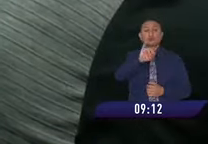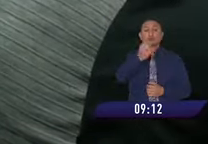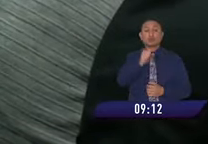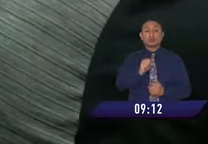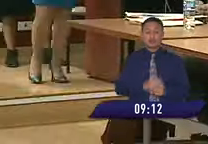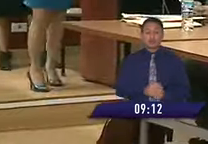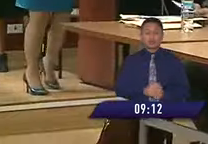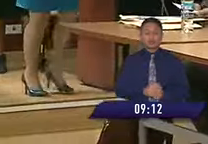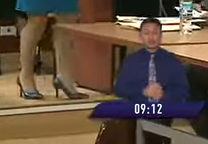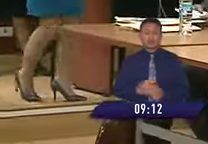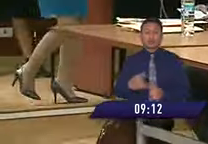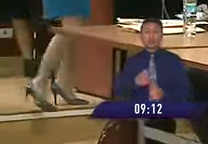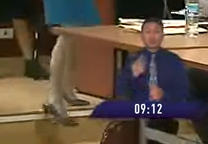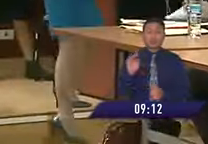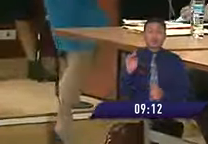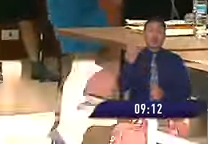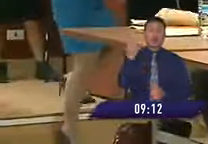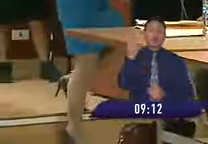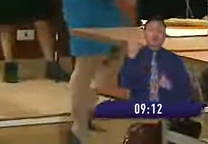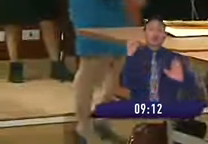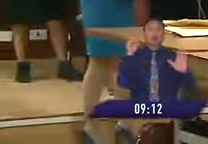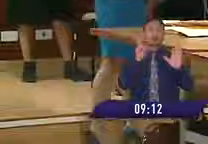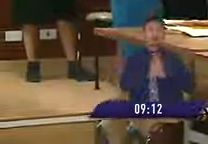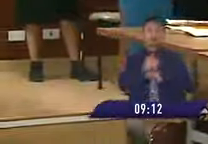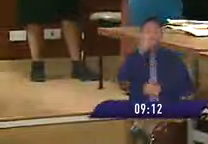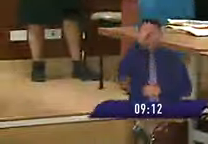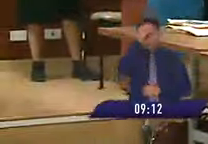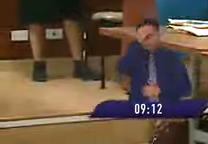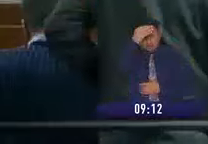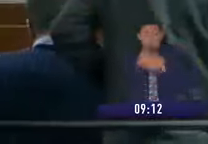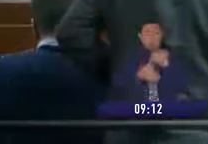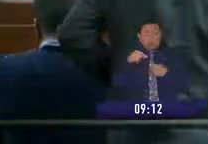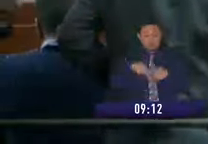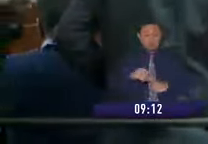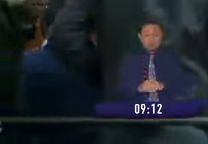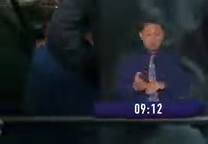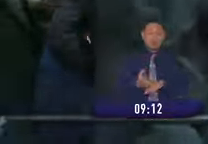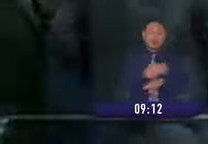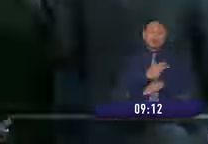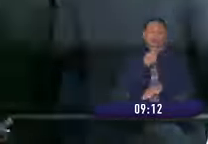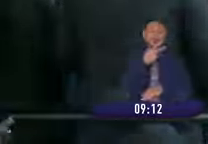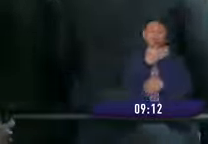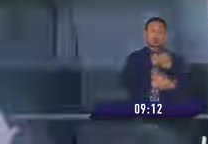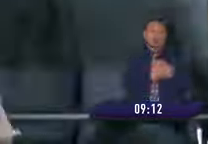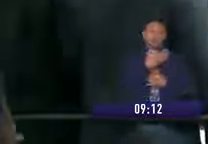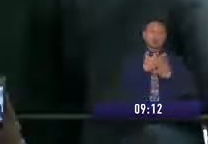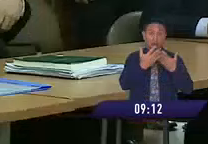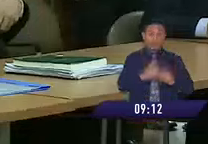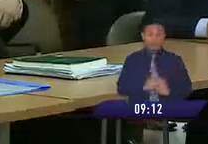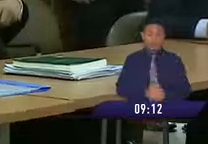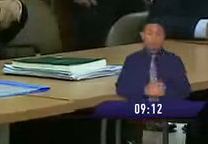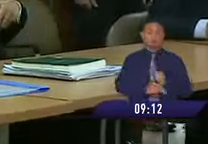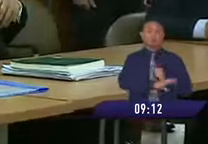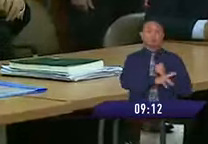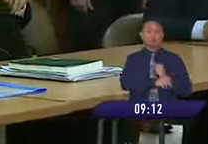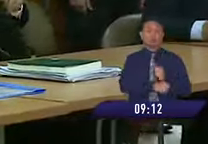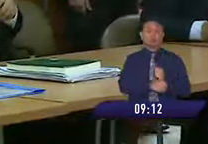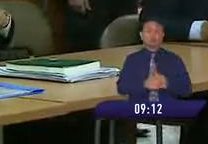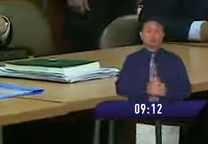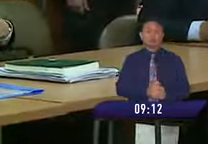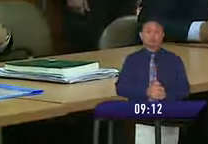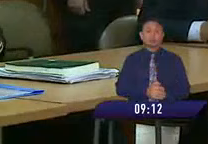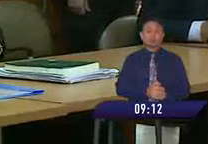Esta será la cuarta formulación de cargos para Jorge Glass, sobre quien ya pesan dos sentencias ejecutoriadas por corrupción en los